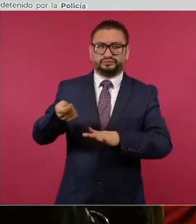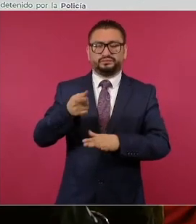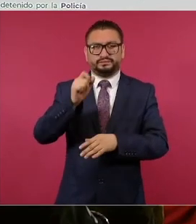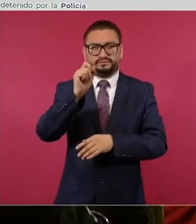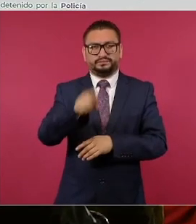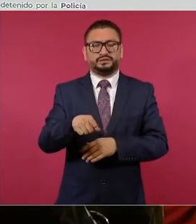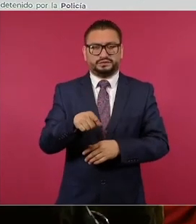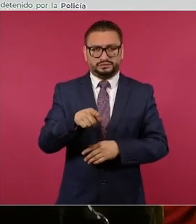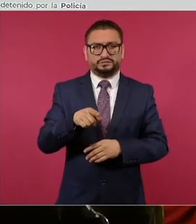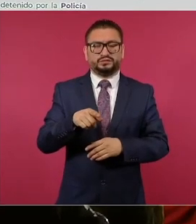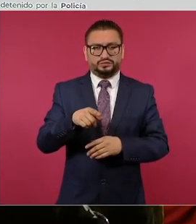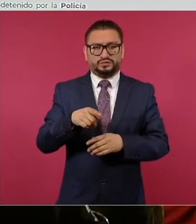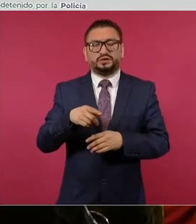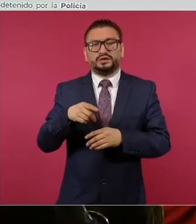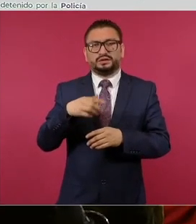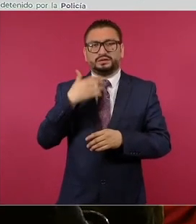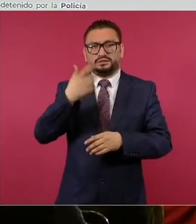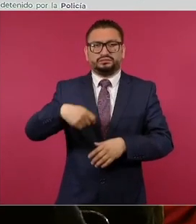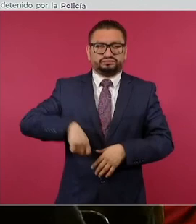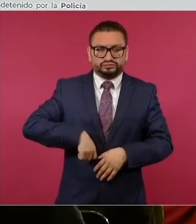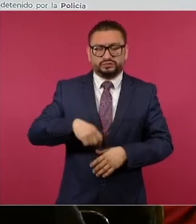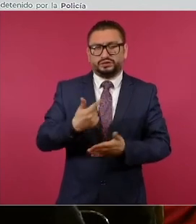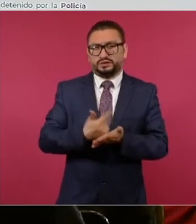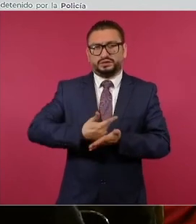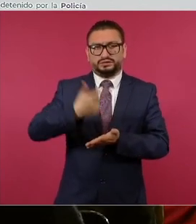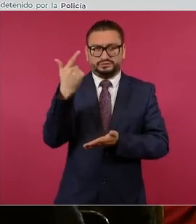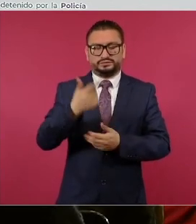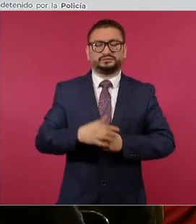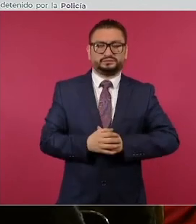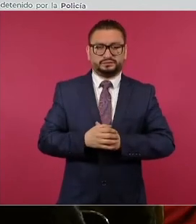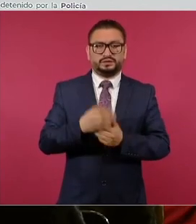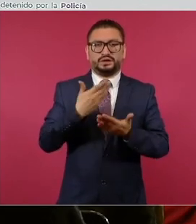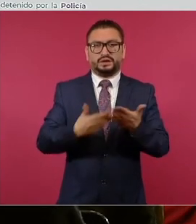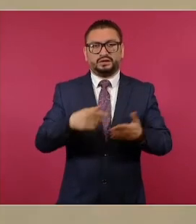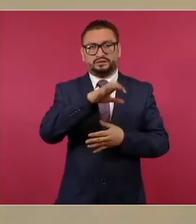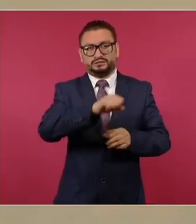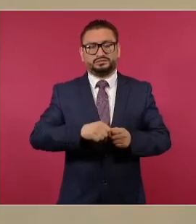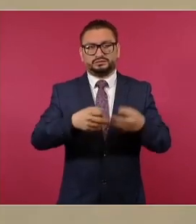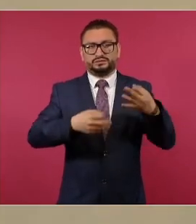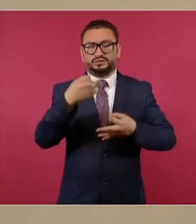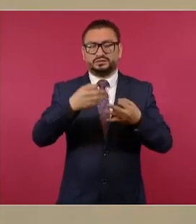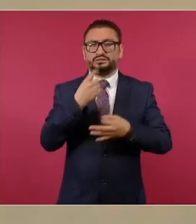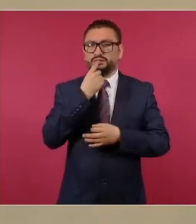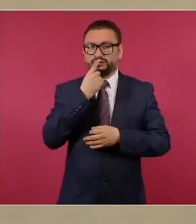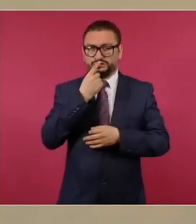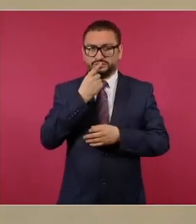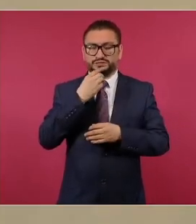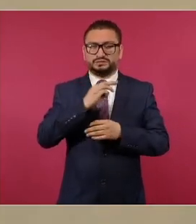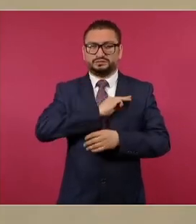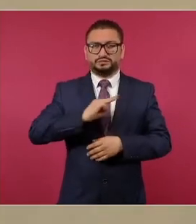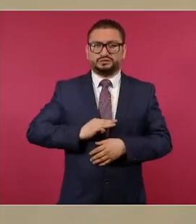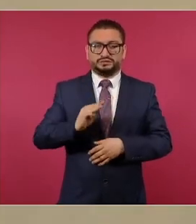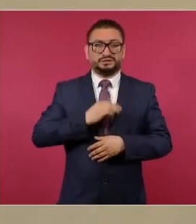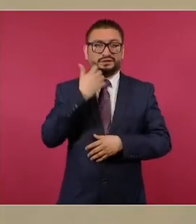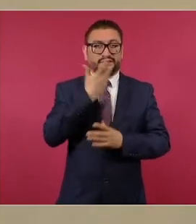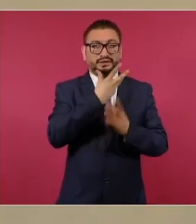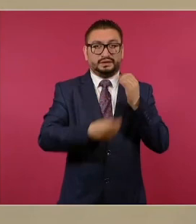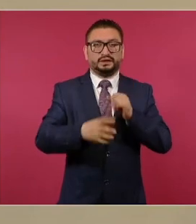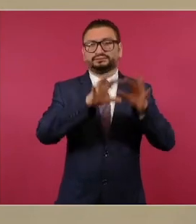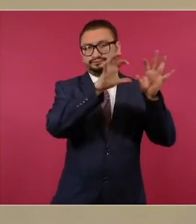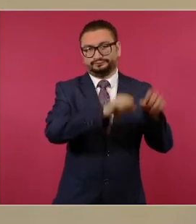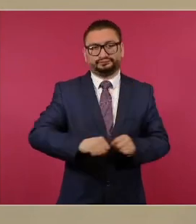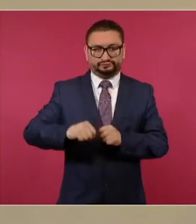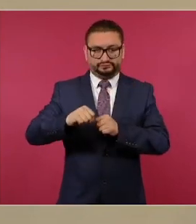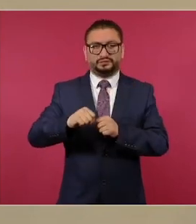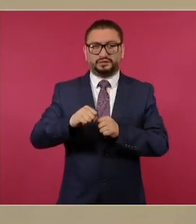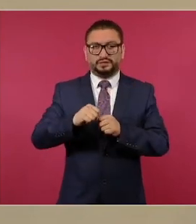objeto punzocortante, lesionándolo de gravedad. El hoy sentenciado fue detenido por la policía municipal cuando intentaba huir, llevando